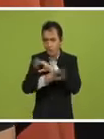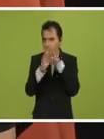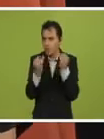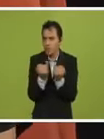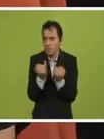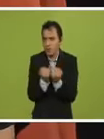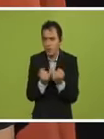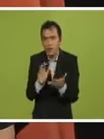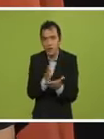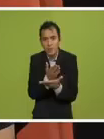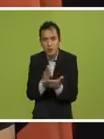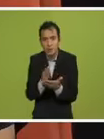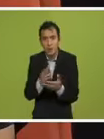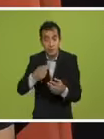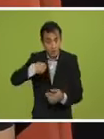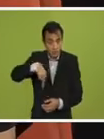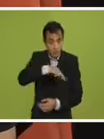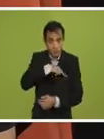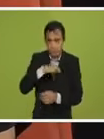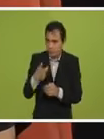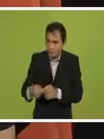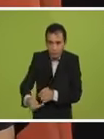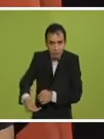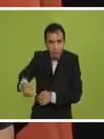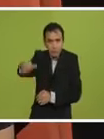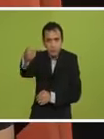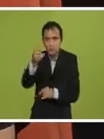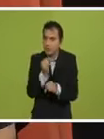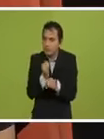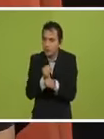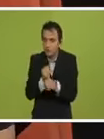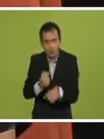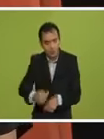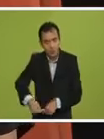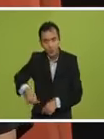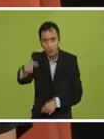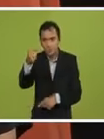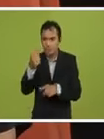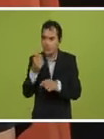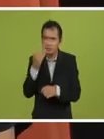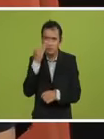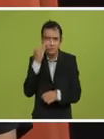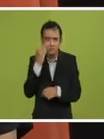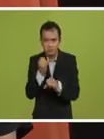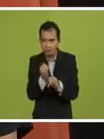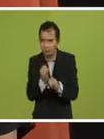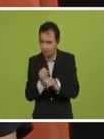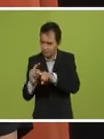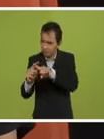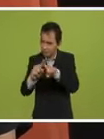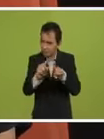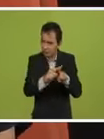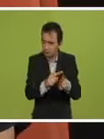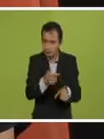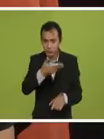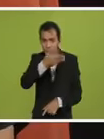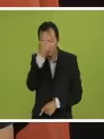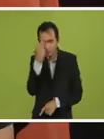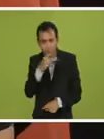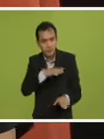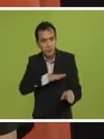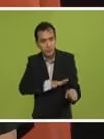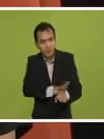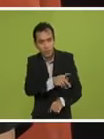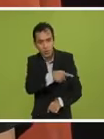Nosotros no crecimos con internet, no crecimos con estas redes sociales y no sabemos las redes sociales que tienen nuestros hijos,